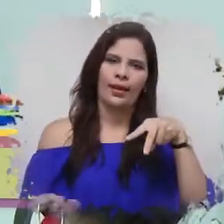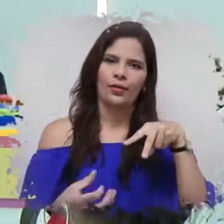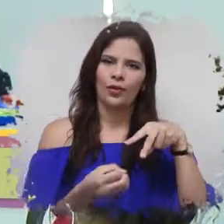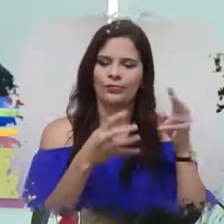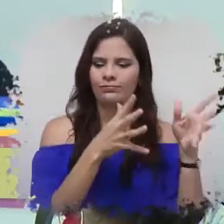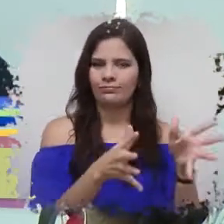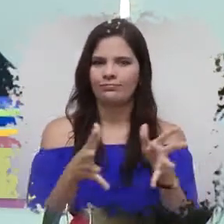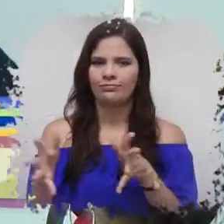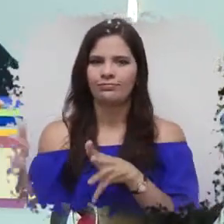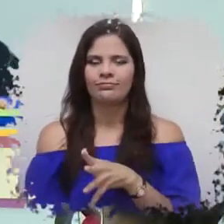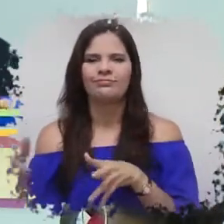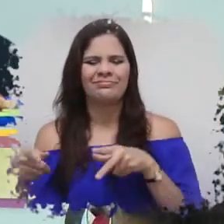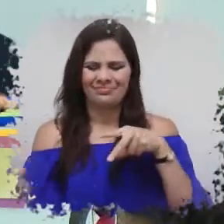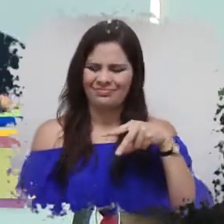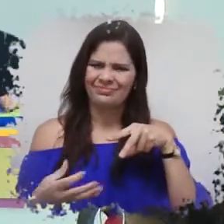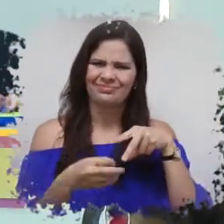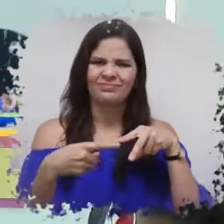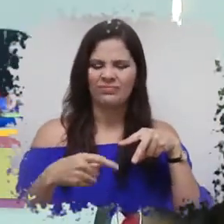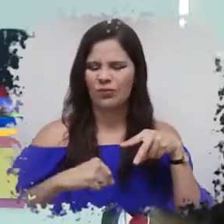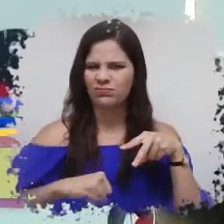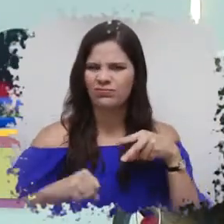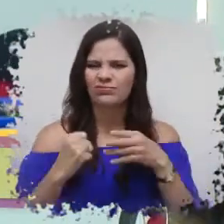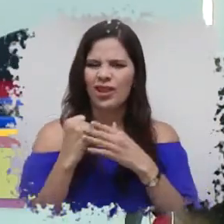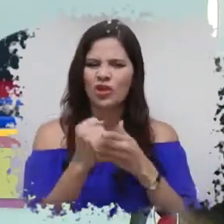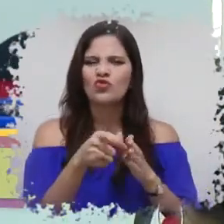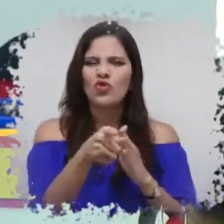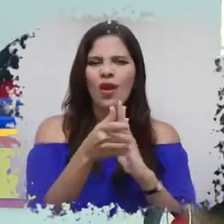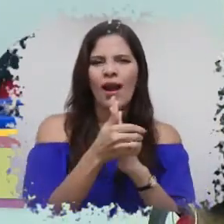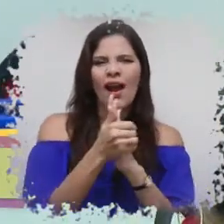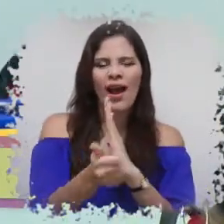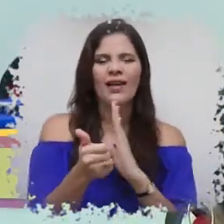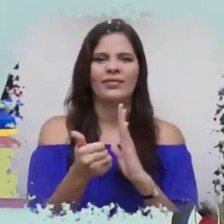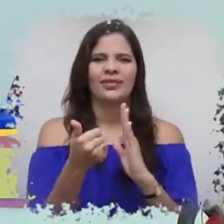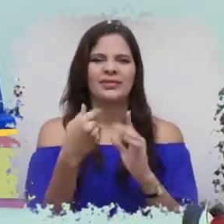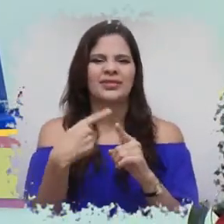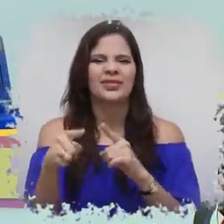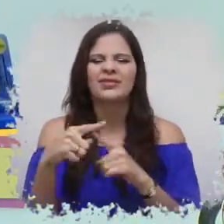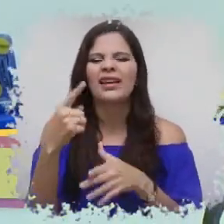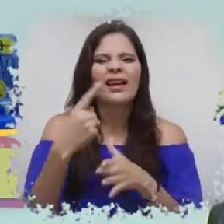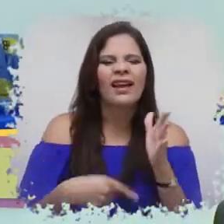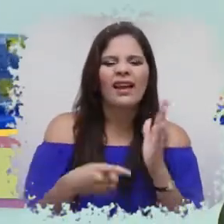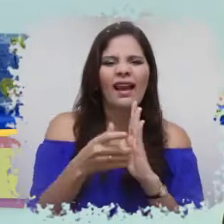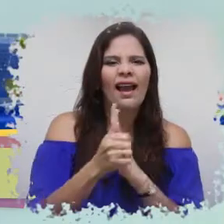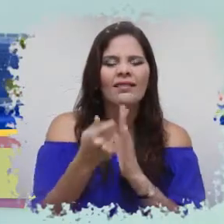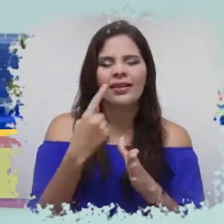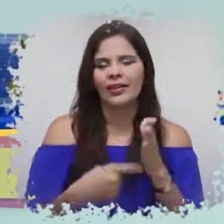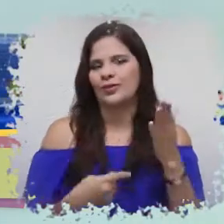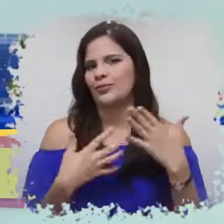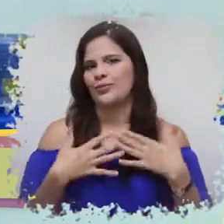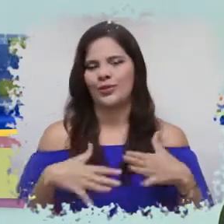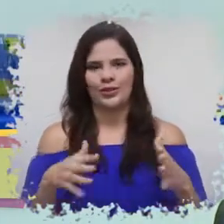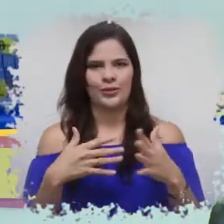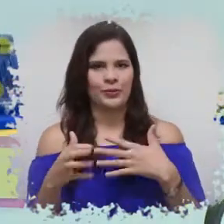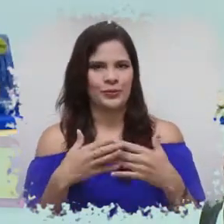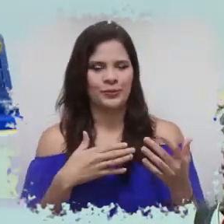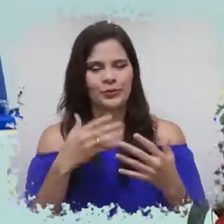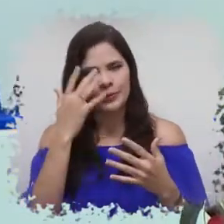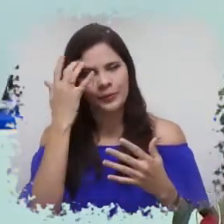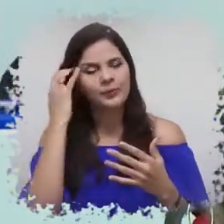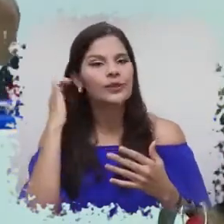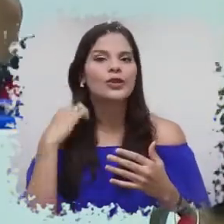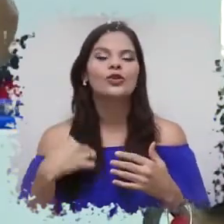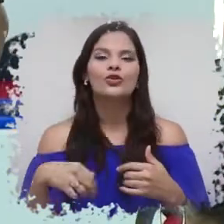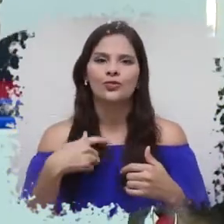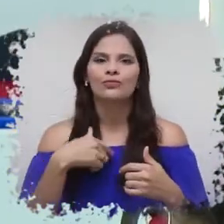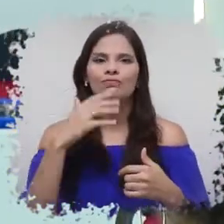educación es la posibilidad de potencializar tus talentos, no importa los que tengas, porque eso es otro video de cuento. Yo soy un